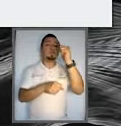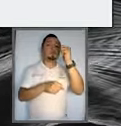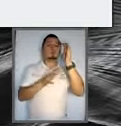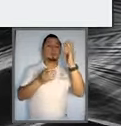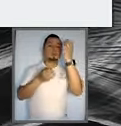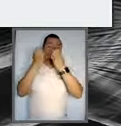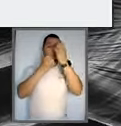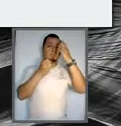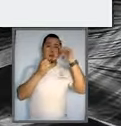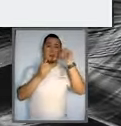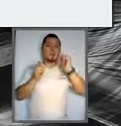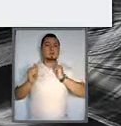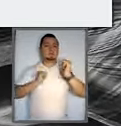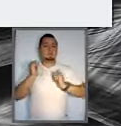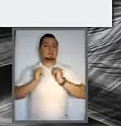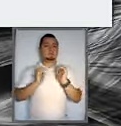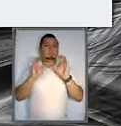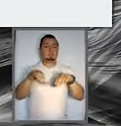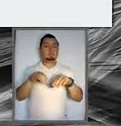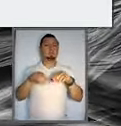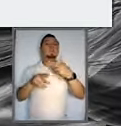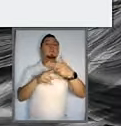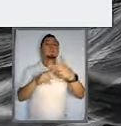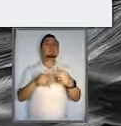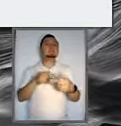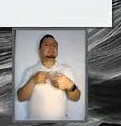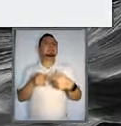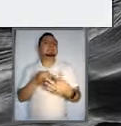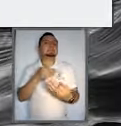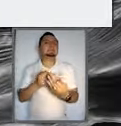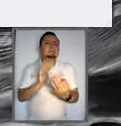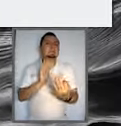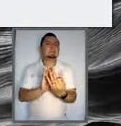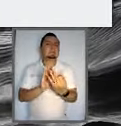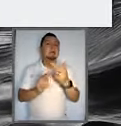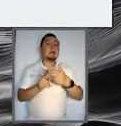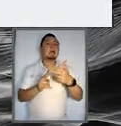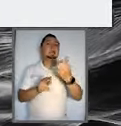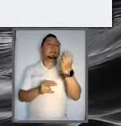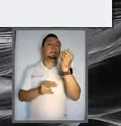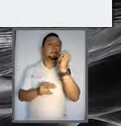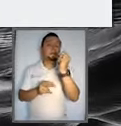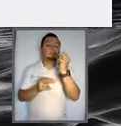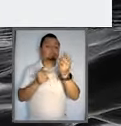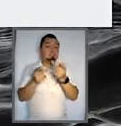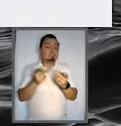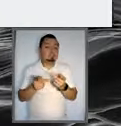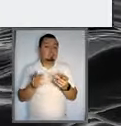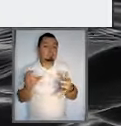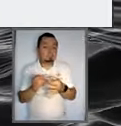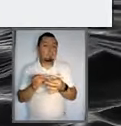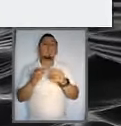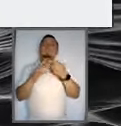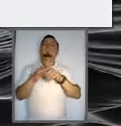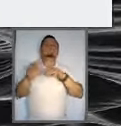el examen de admisión, pero los documentos se entregarán ya muy cercanos a septiembre. Es decir, estamos en las últimas 2 semanas